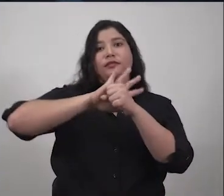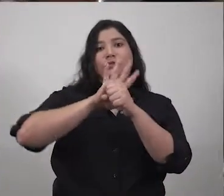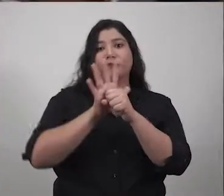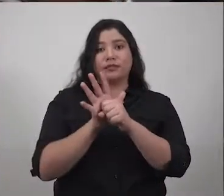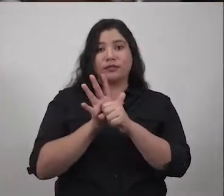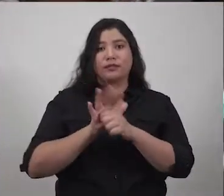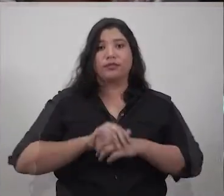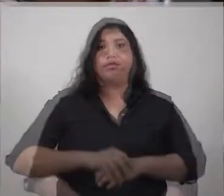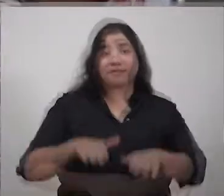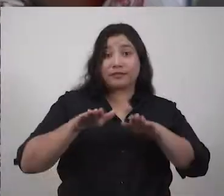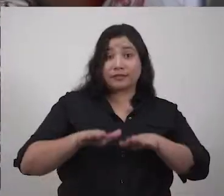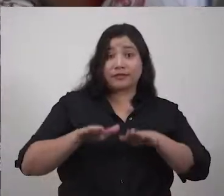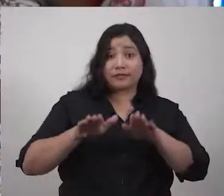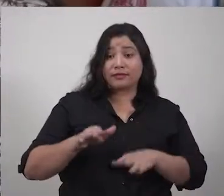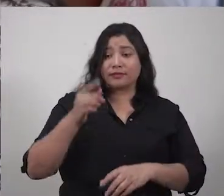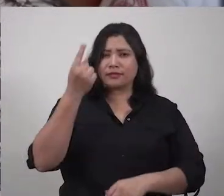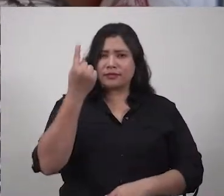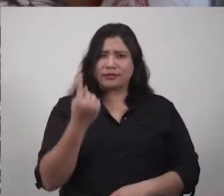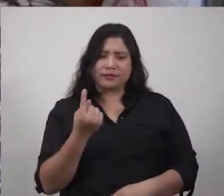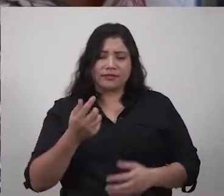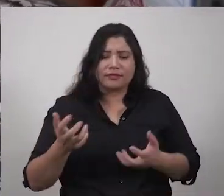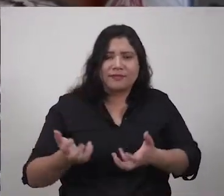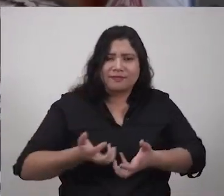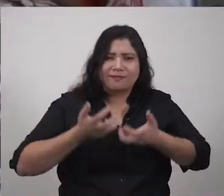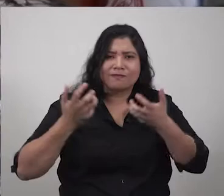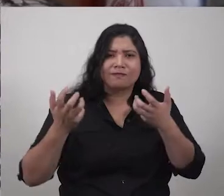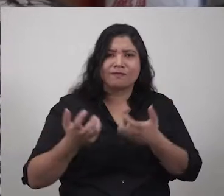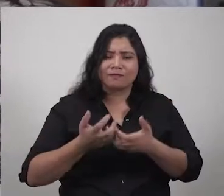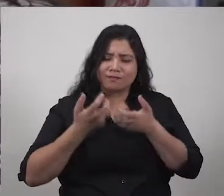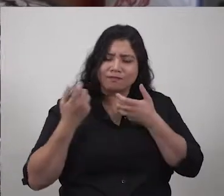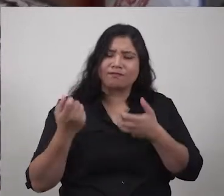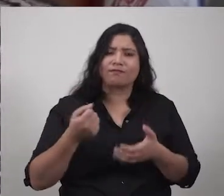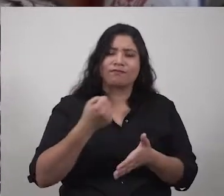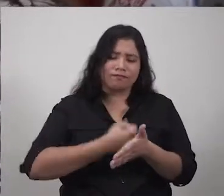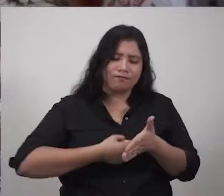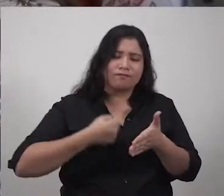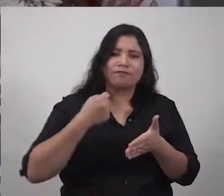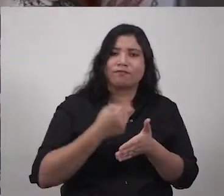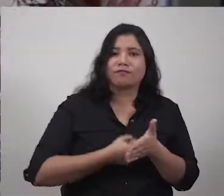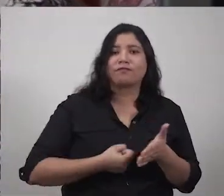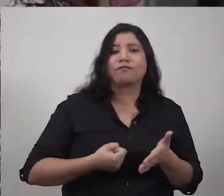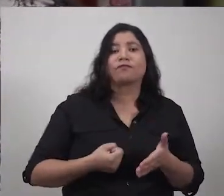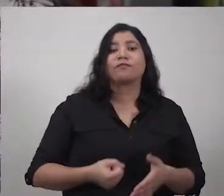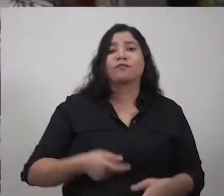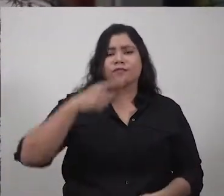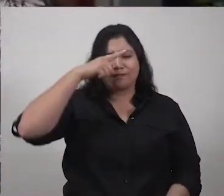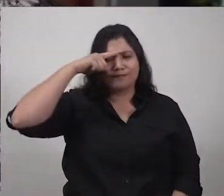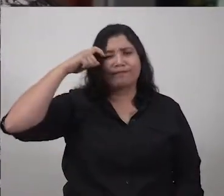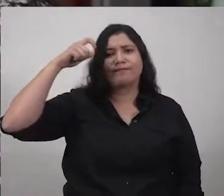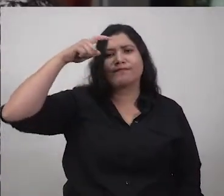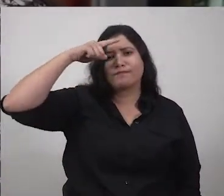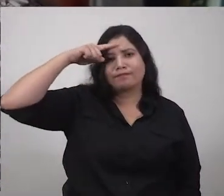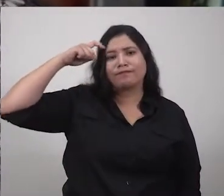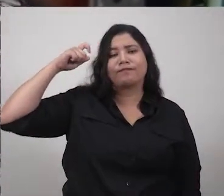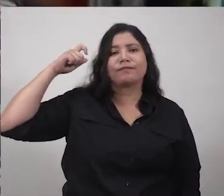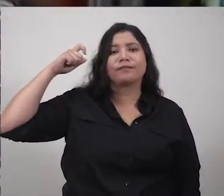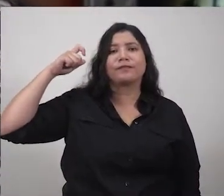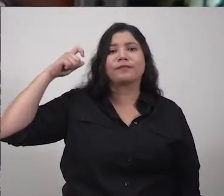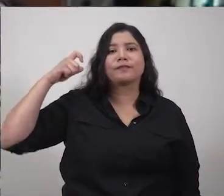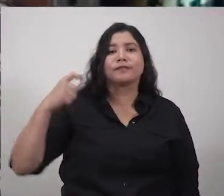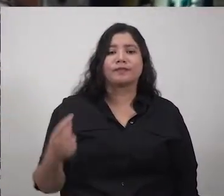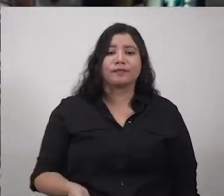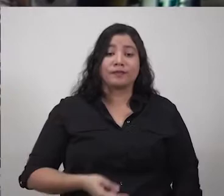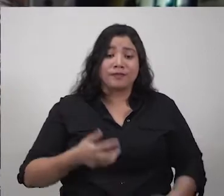internacionales. Agradecer tanto el esfuerzo de los investigadores porque han estado trabajando de lleno